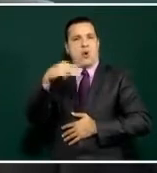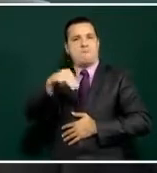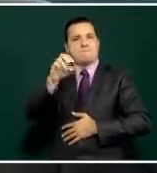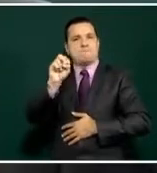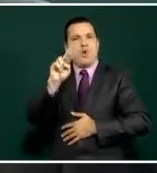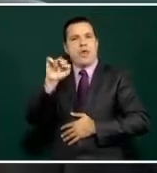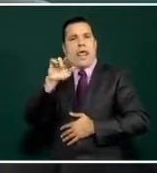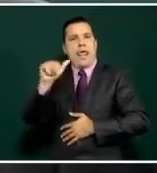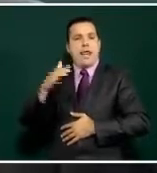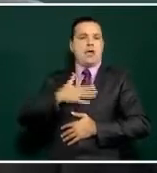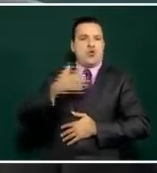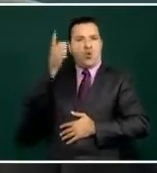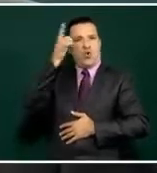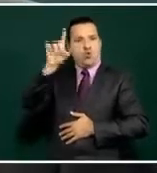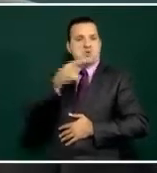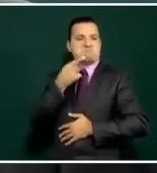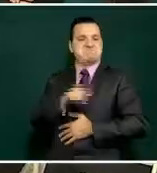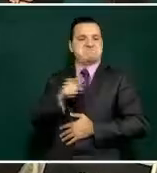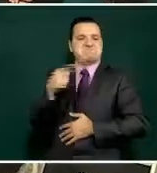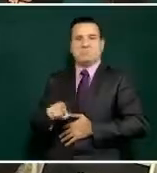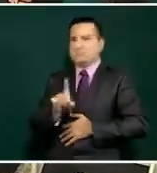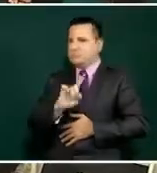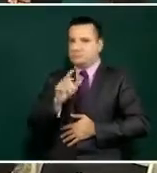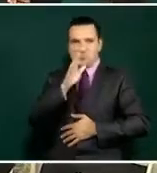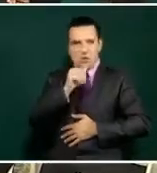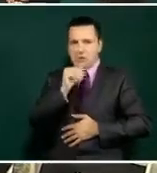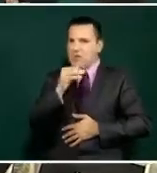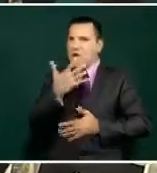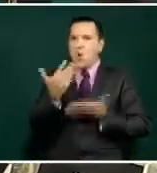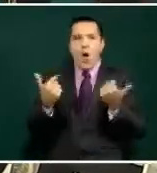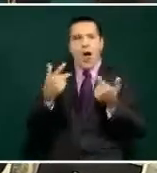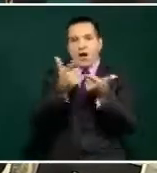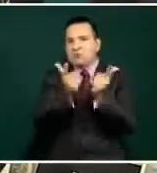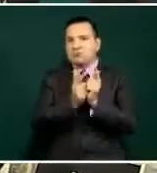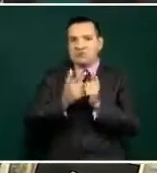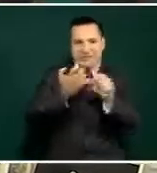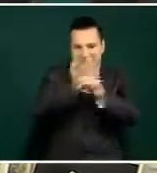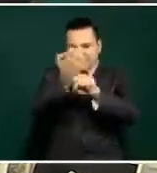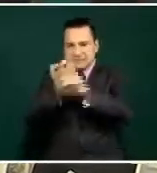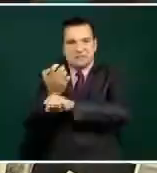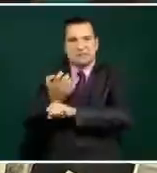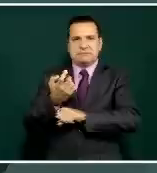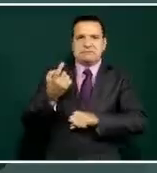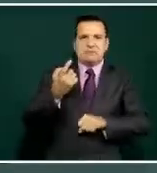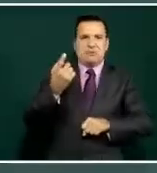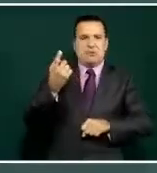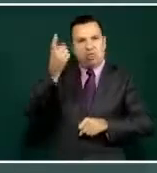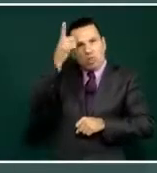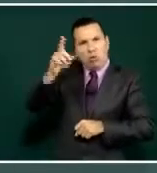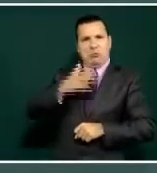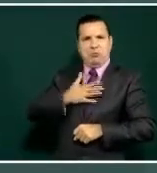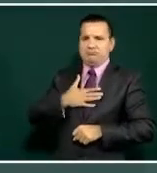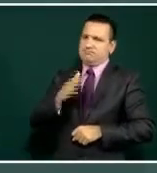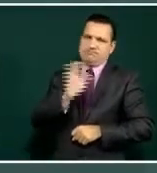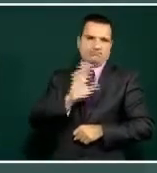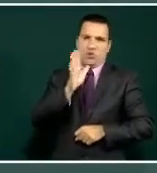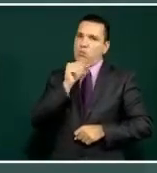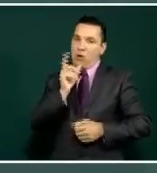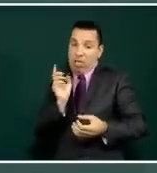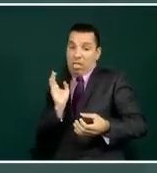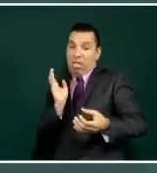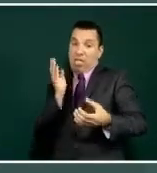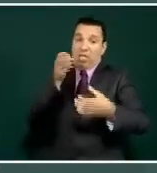hay partido de Estado. Yo no puedo intervenir en asuntos